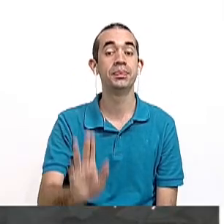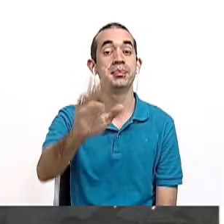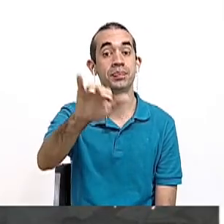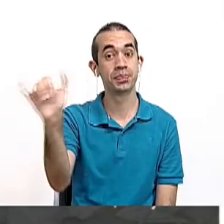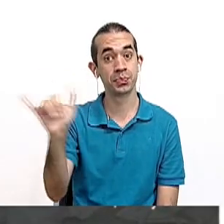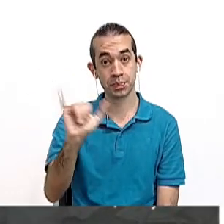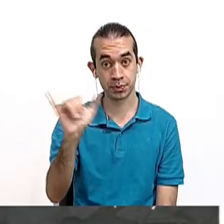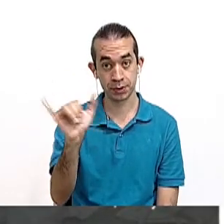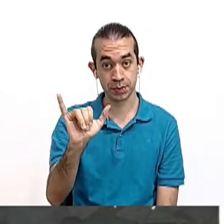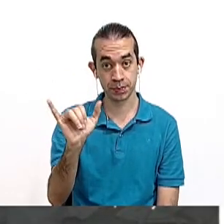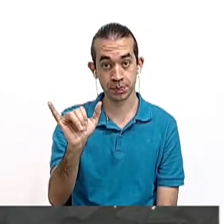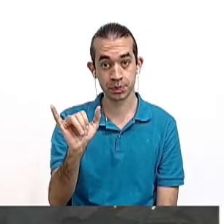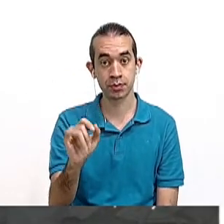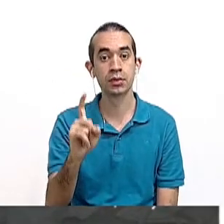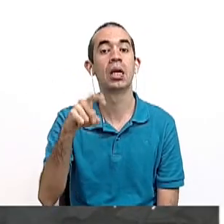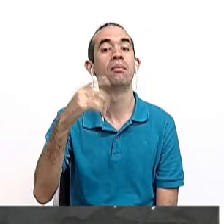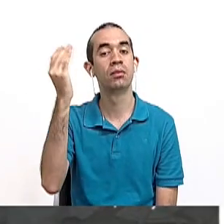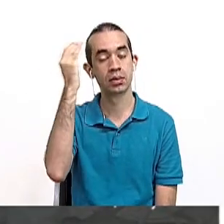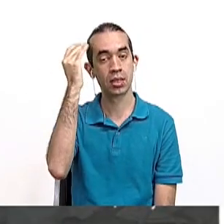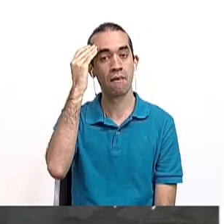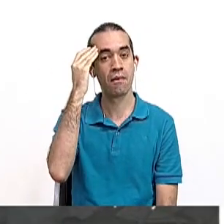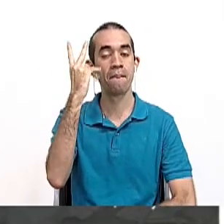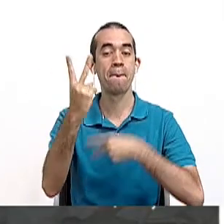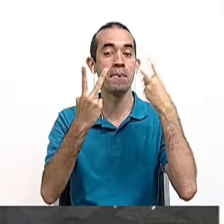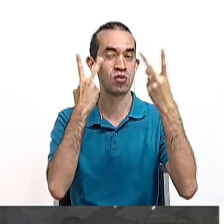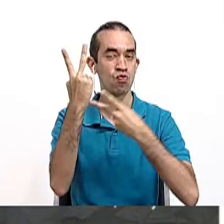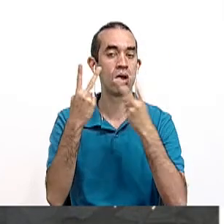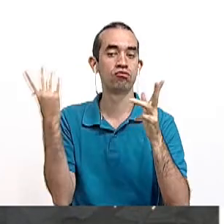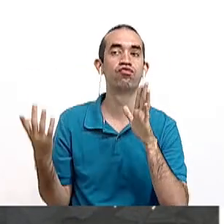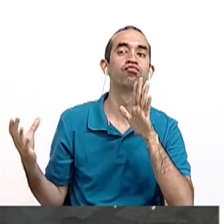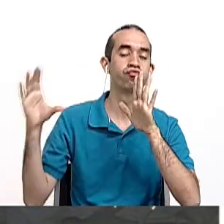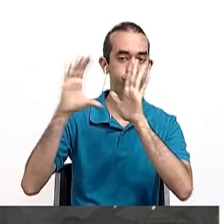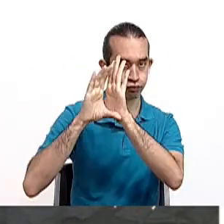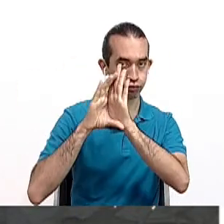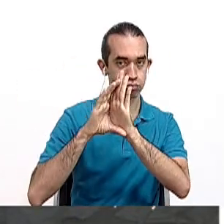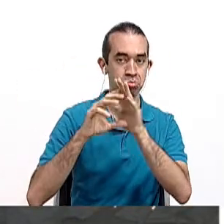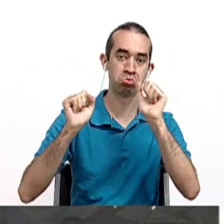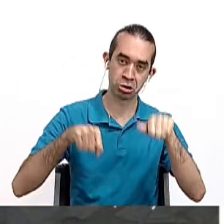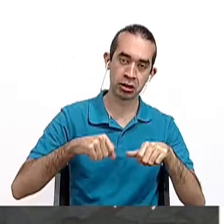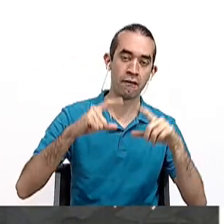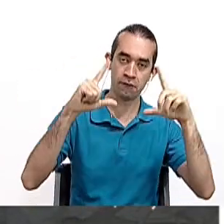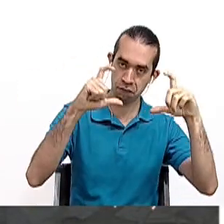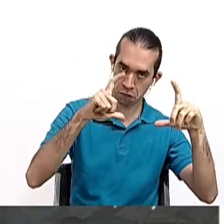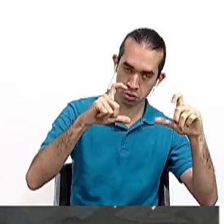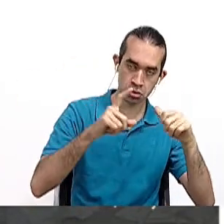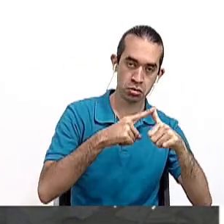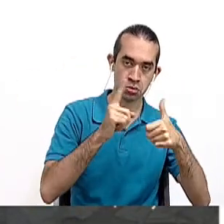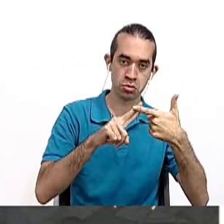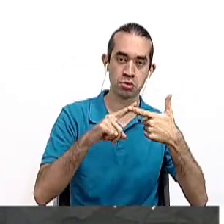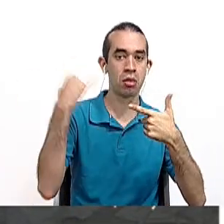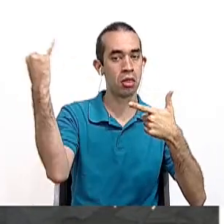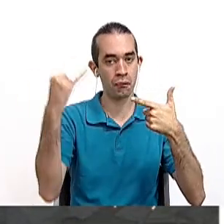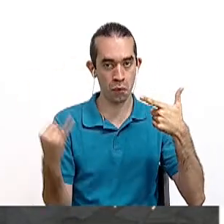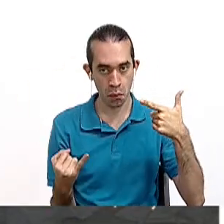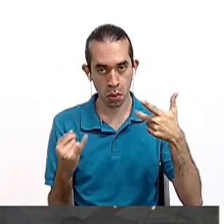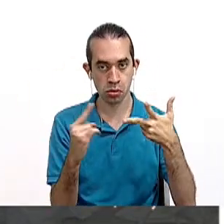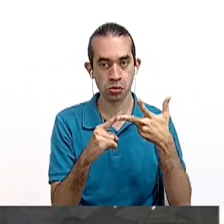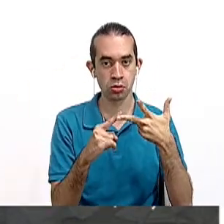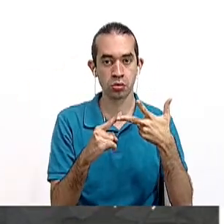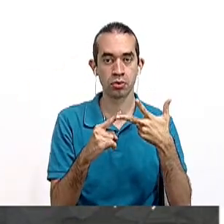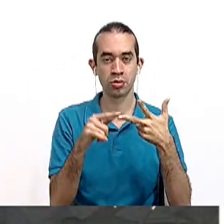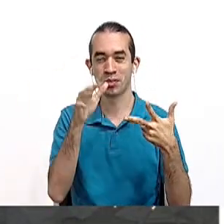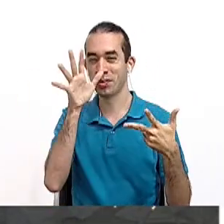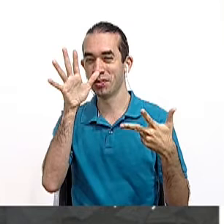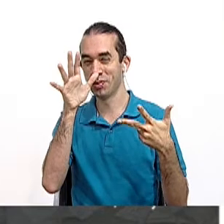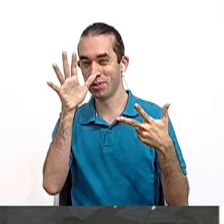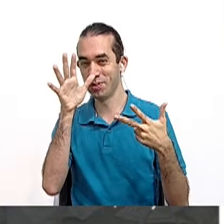También vamos a considerar el recurso visual, como las fotos, los dibujos,